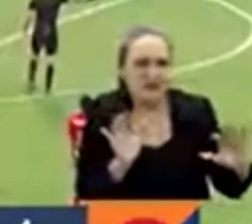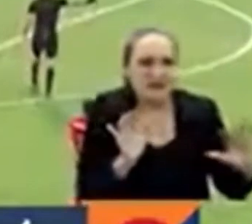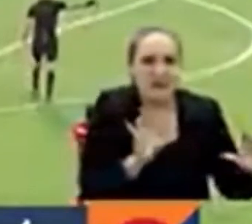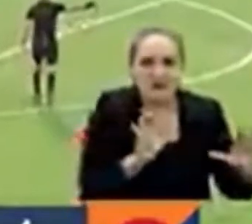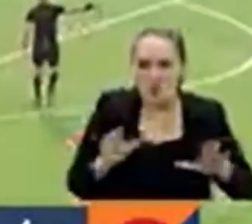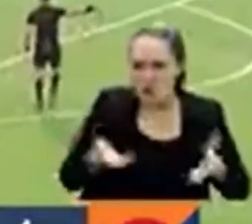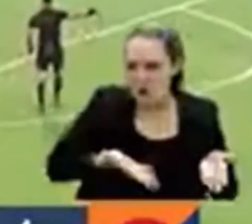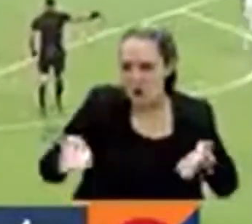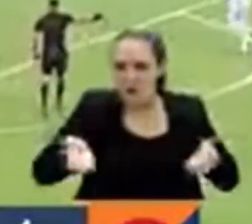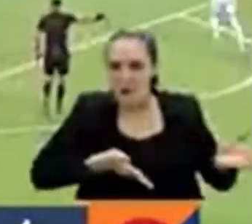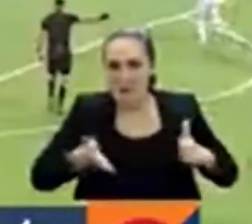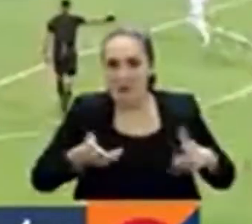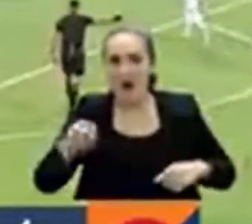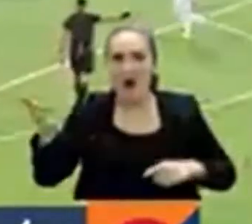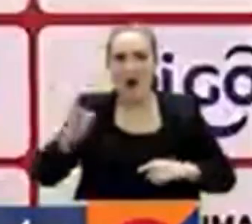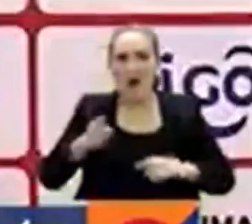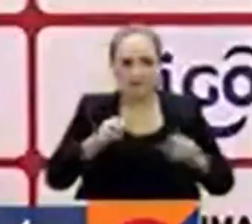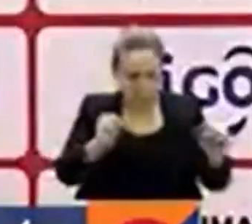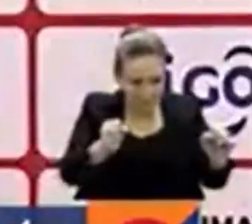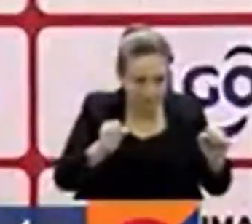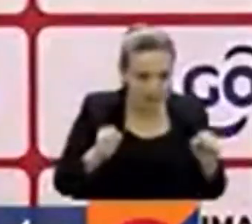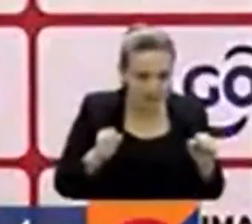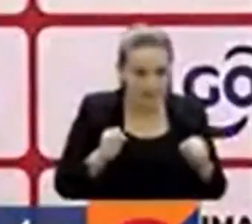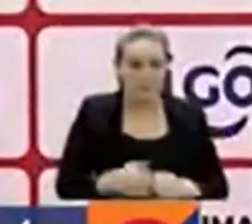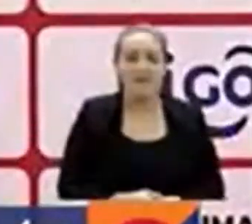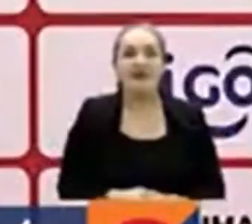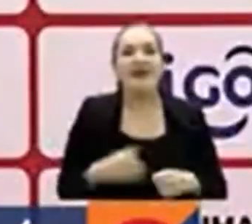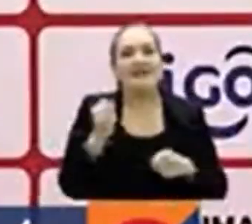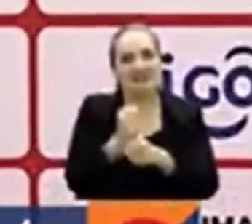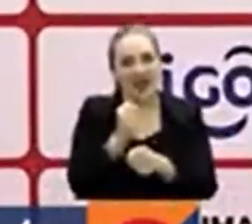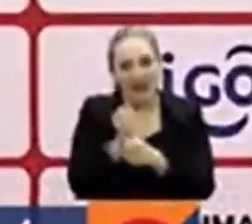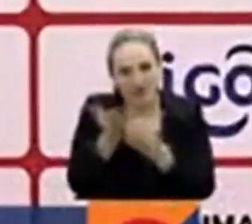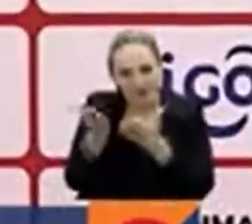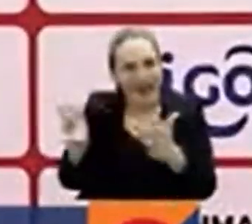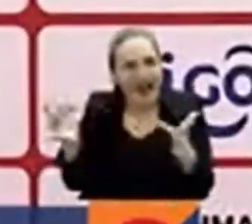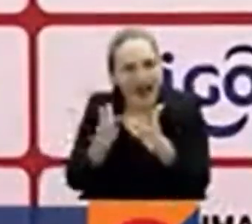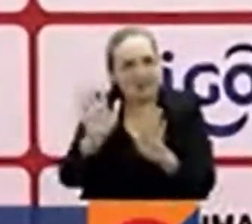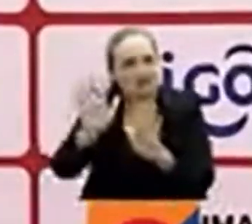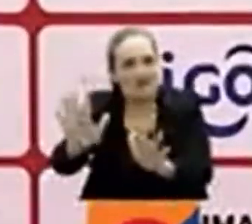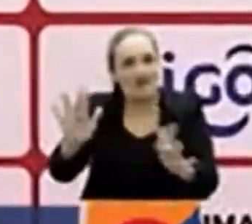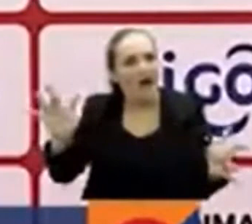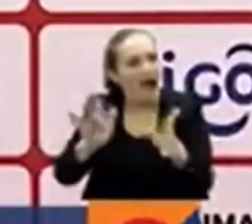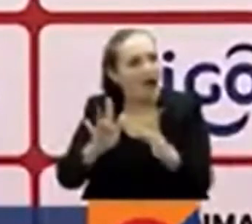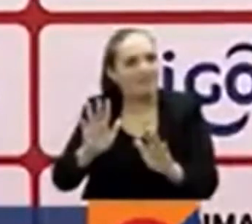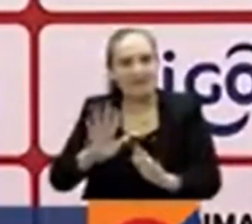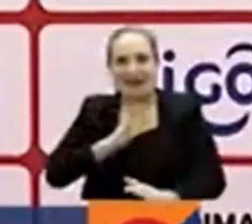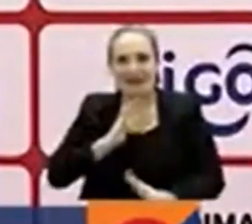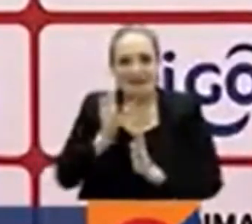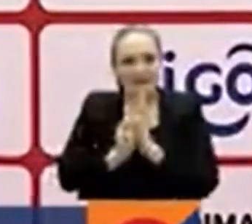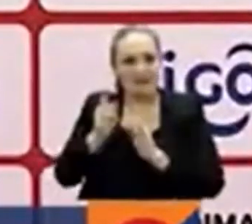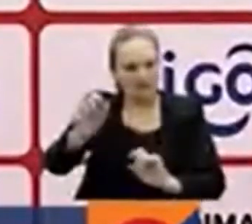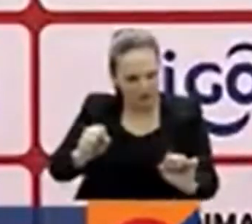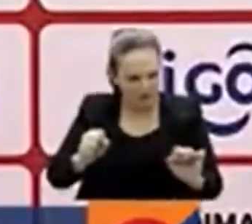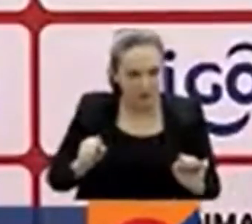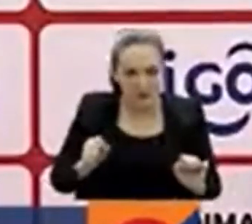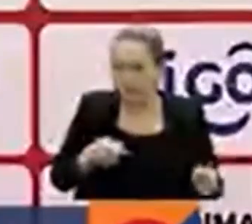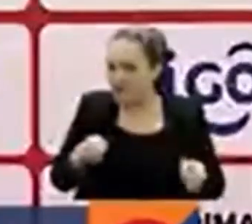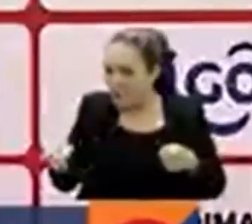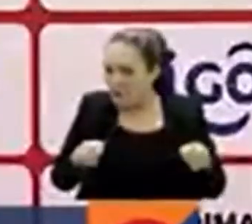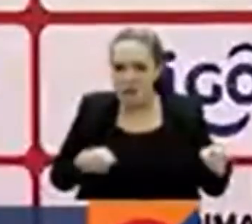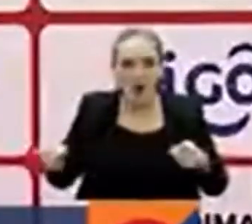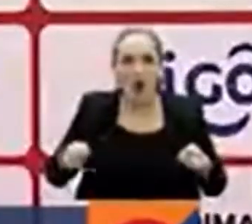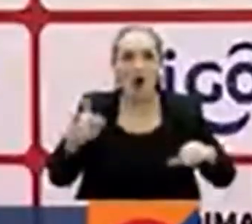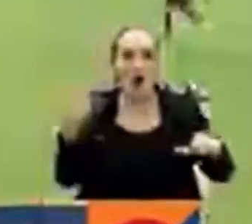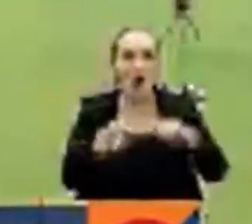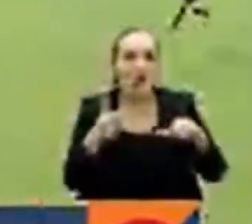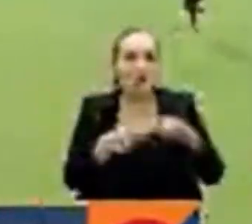colectiva, Luis Carlos Ruiz anotó de cabeza. Ese es el trabajo de él, hizo su trabajo y el resto de los jugadores hicieron el trabajo de hacer 2 goles y por